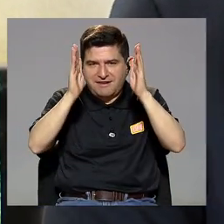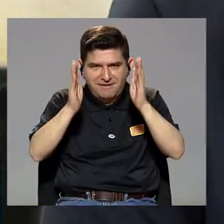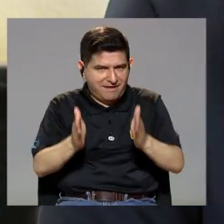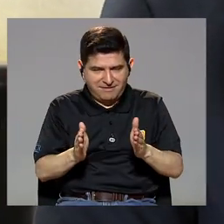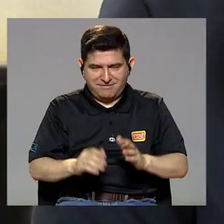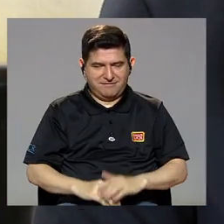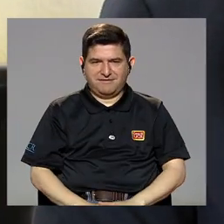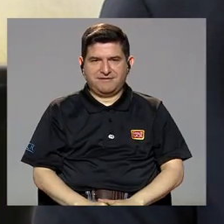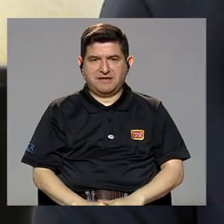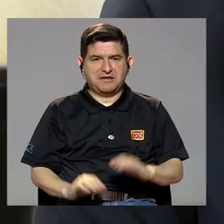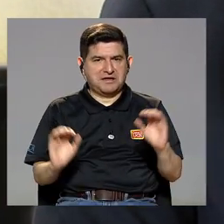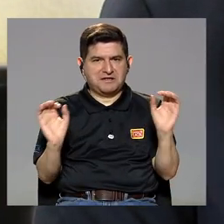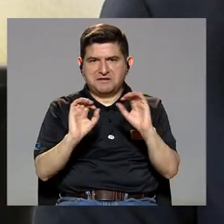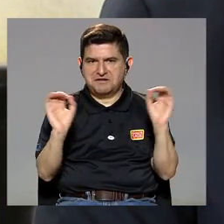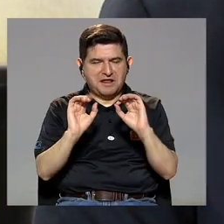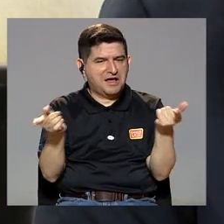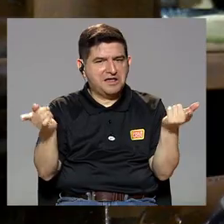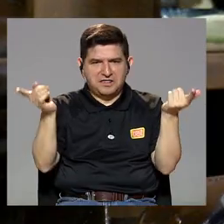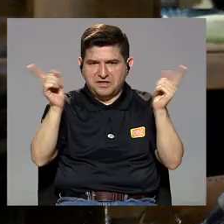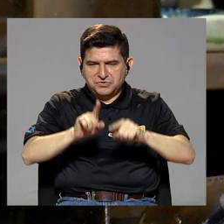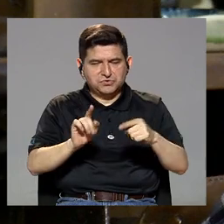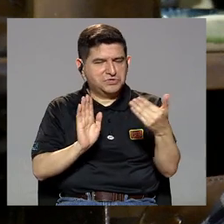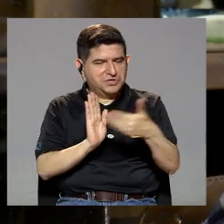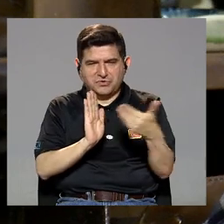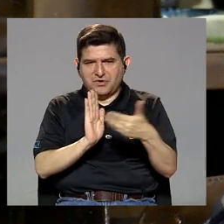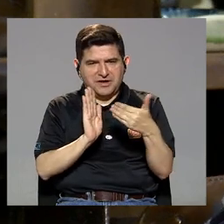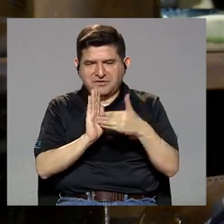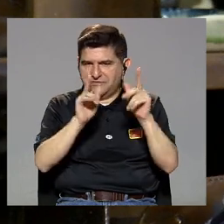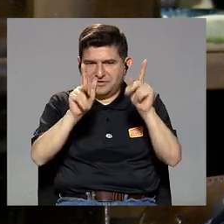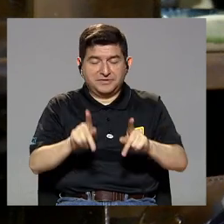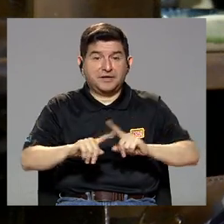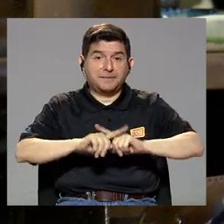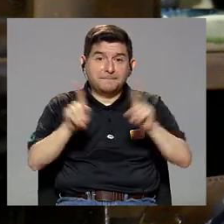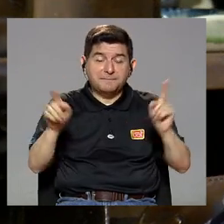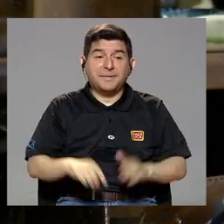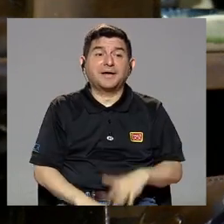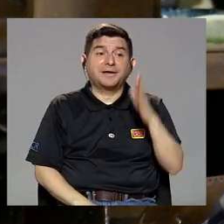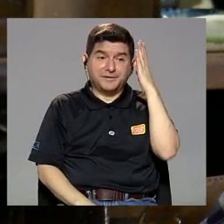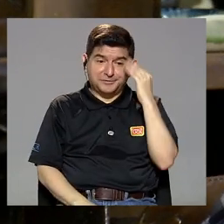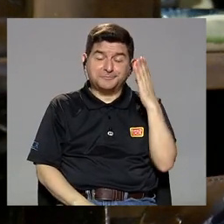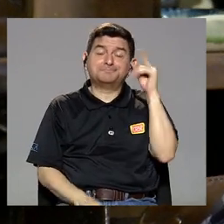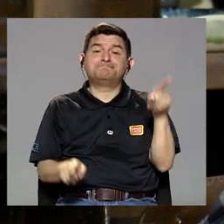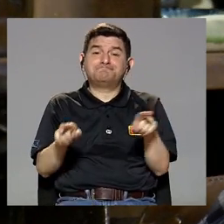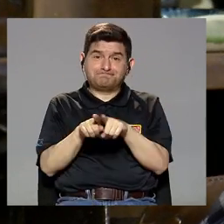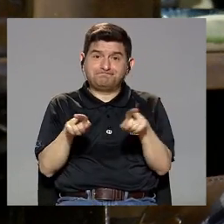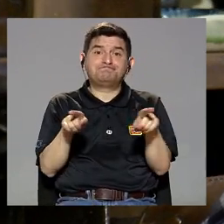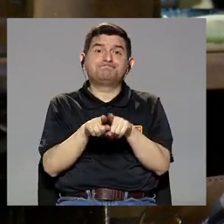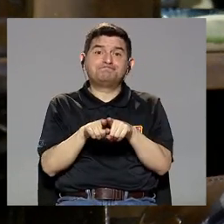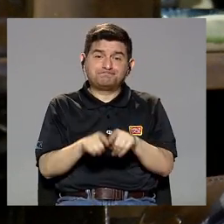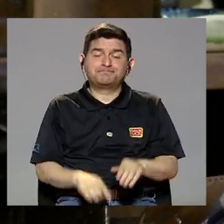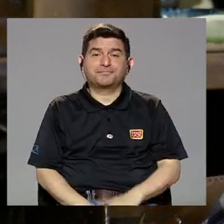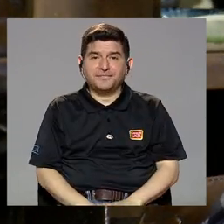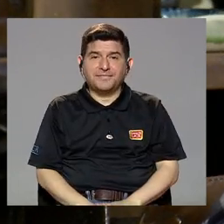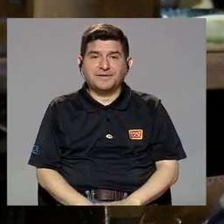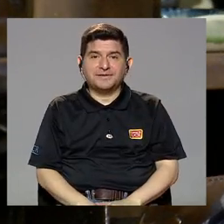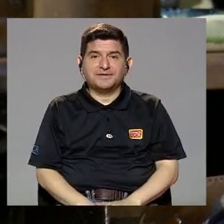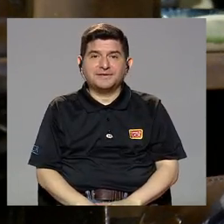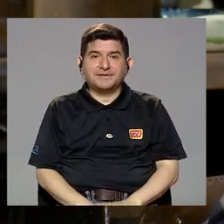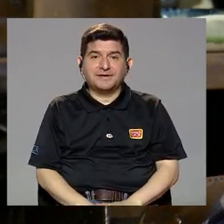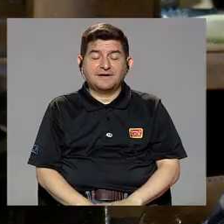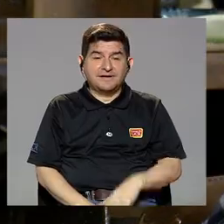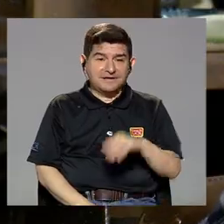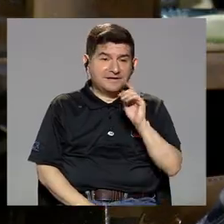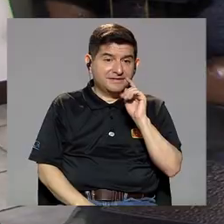nada no graves pero fue anécdota también de que de que se nos cayera esa